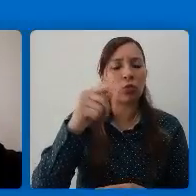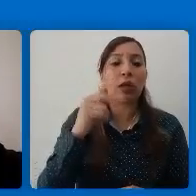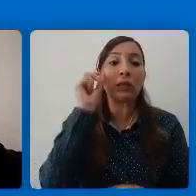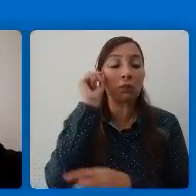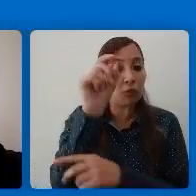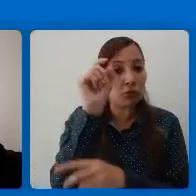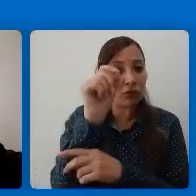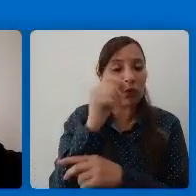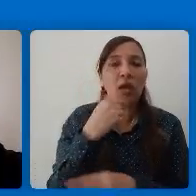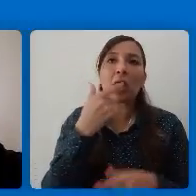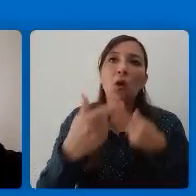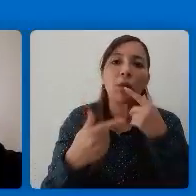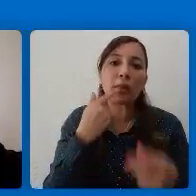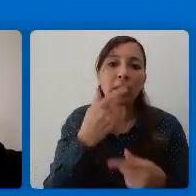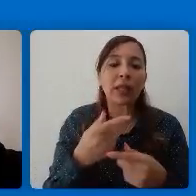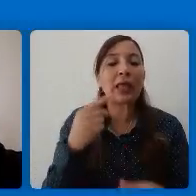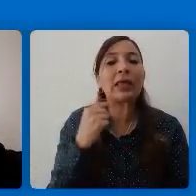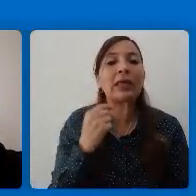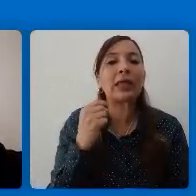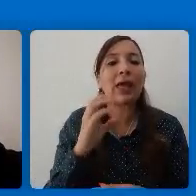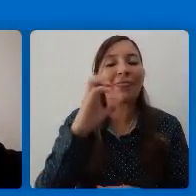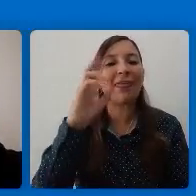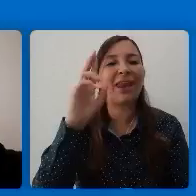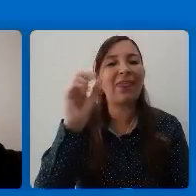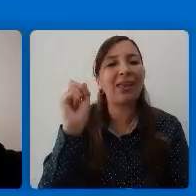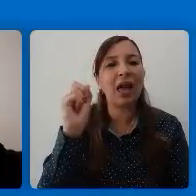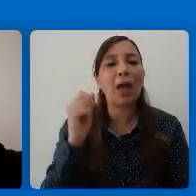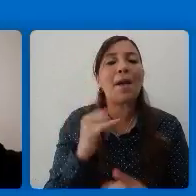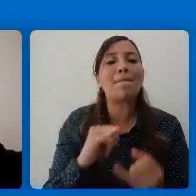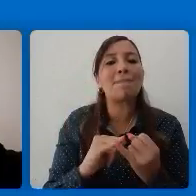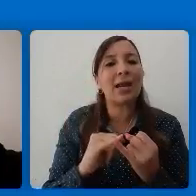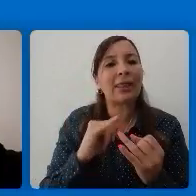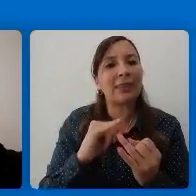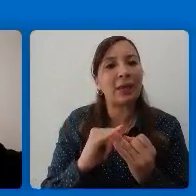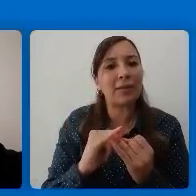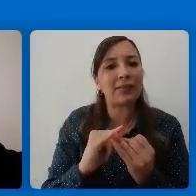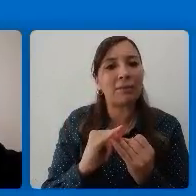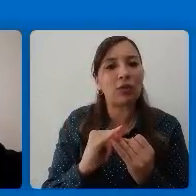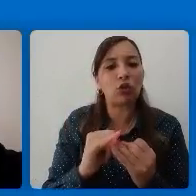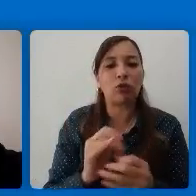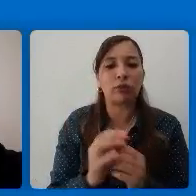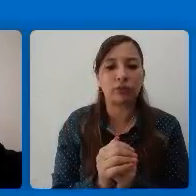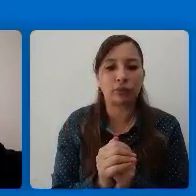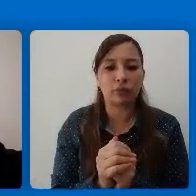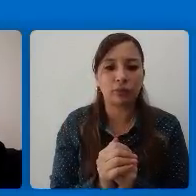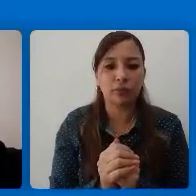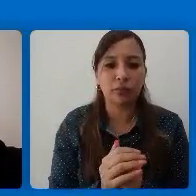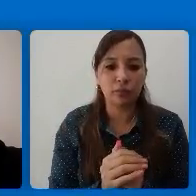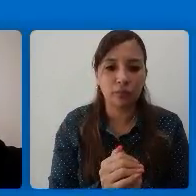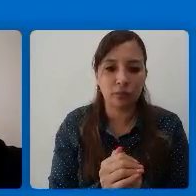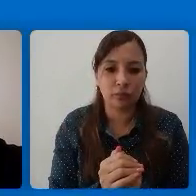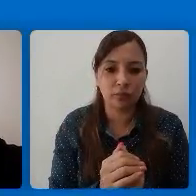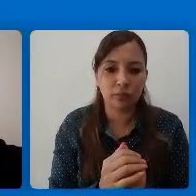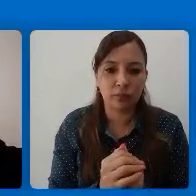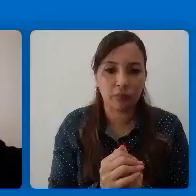ponente y catedrática en turismo marketing emprendimiento comunicaciones y marketing de servicios